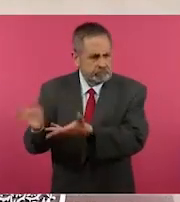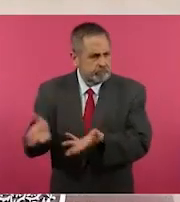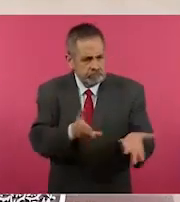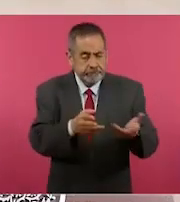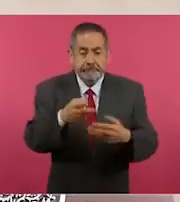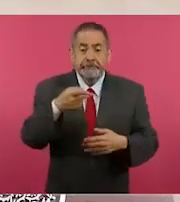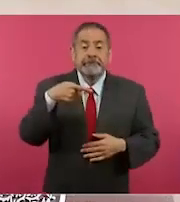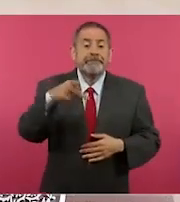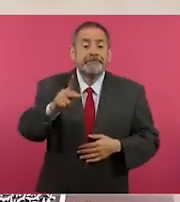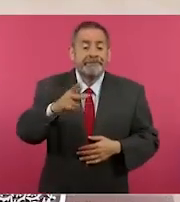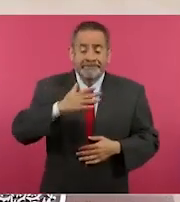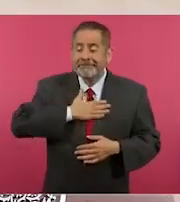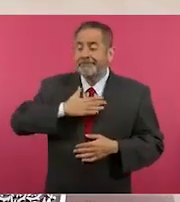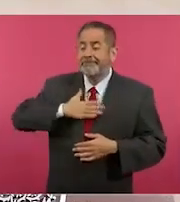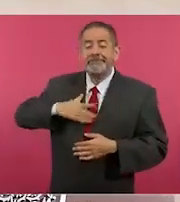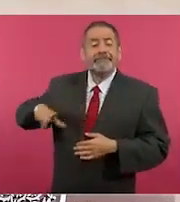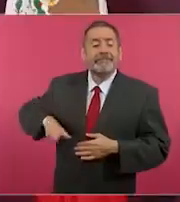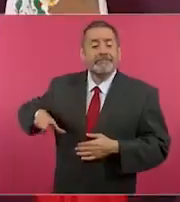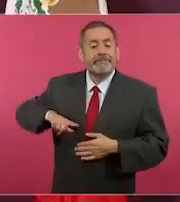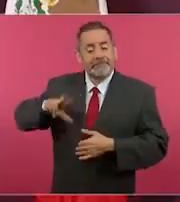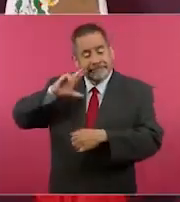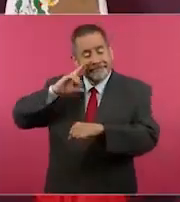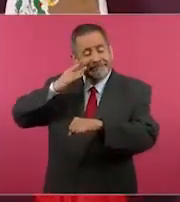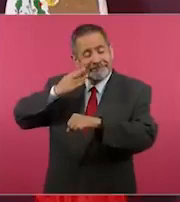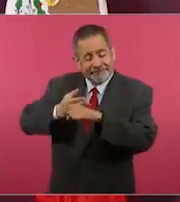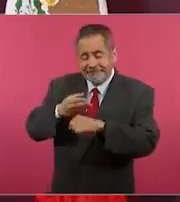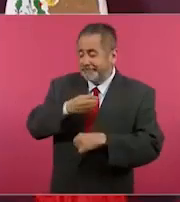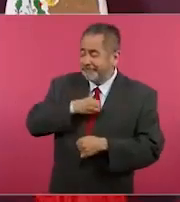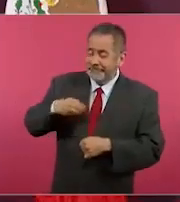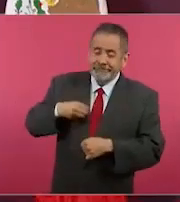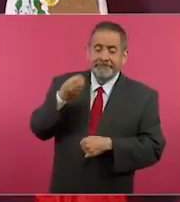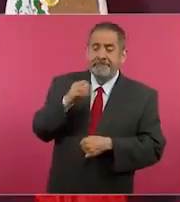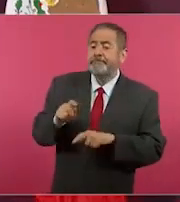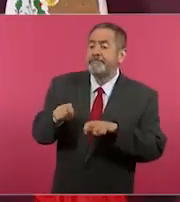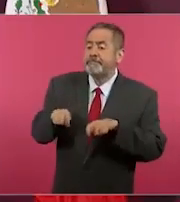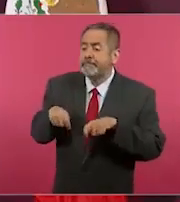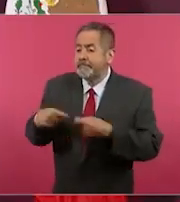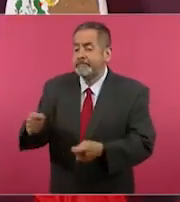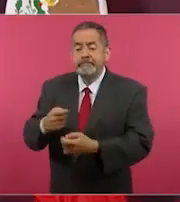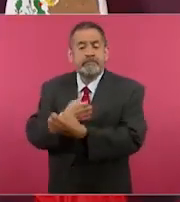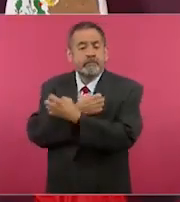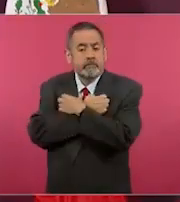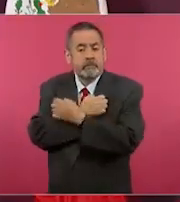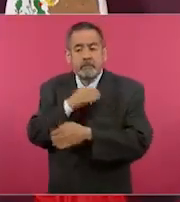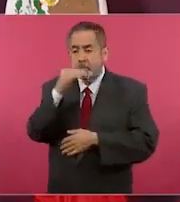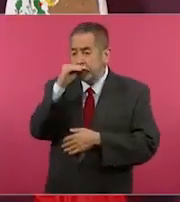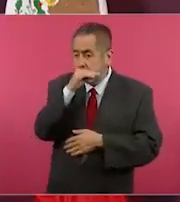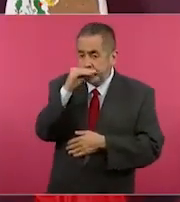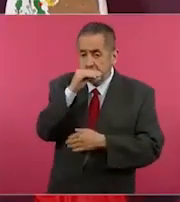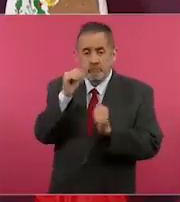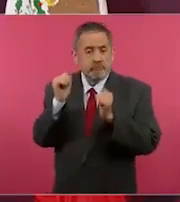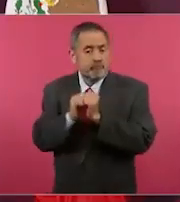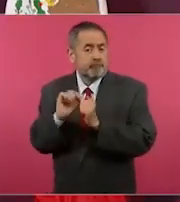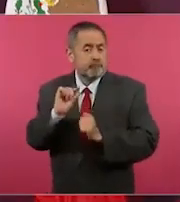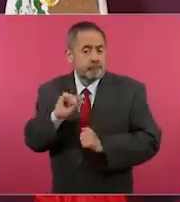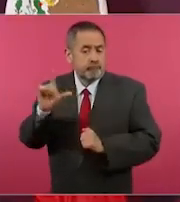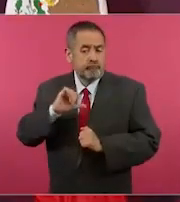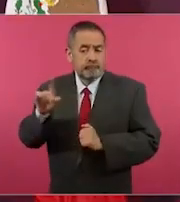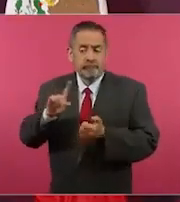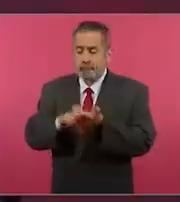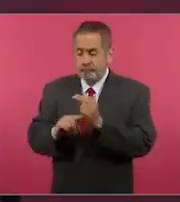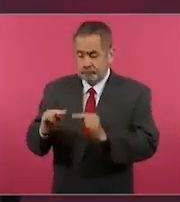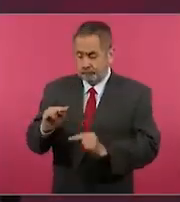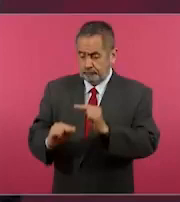obligado a garantizar la educación pública, gratuita, de calidad, en todos los